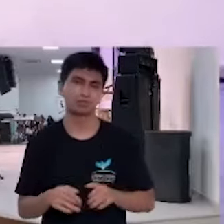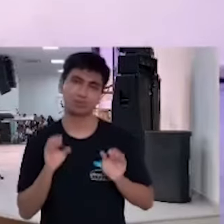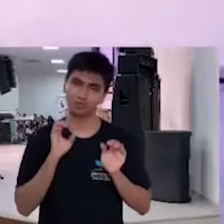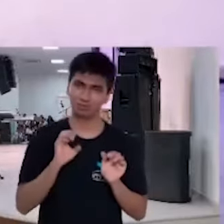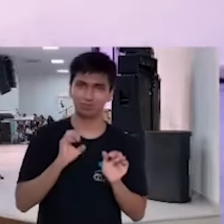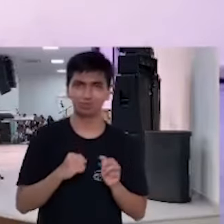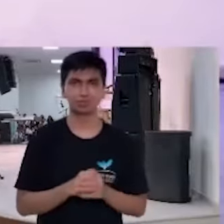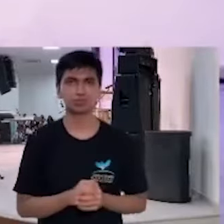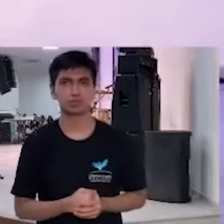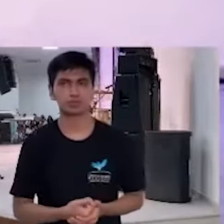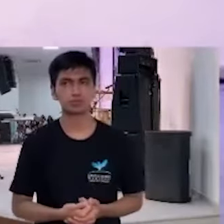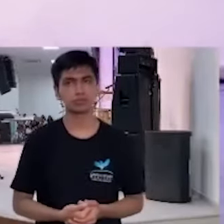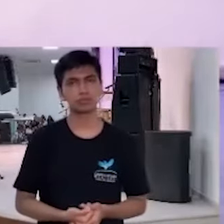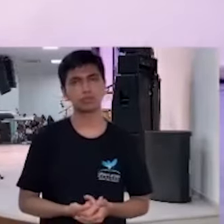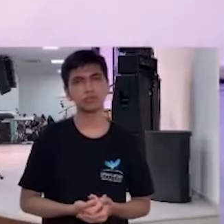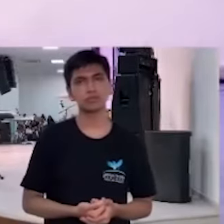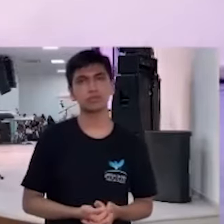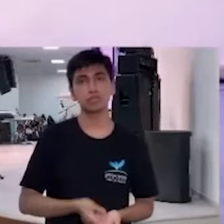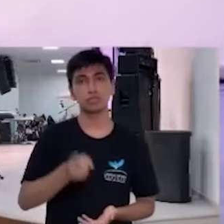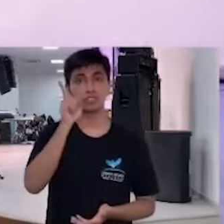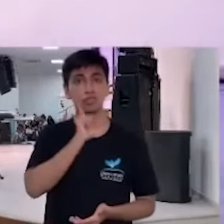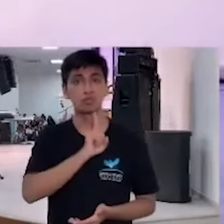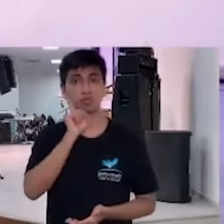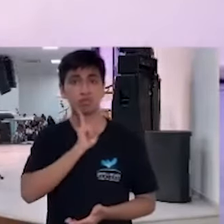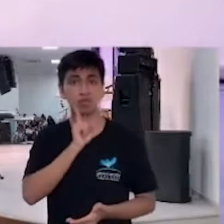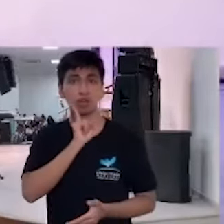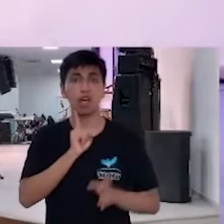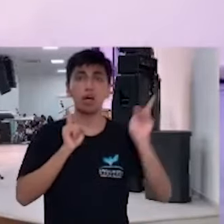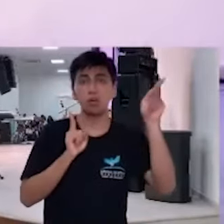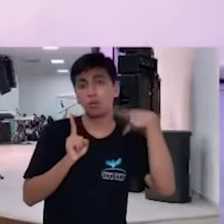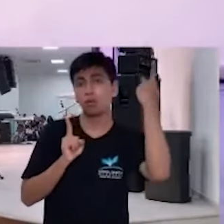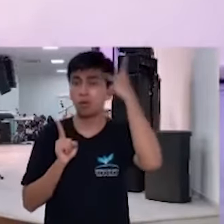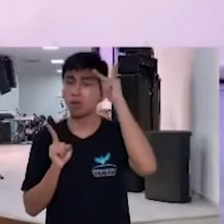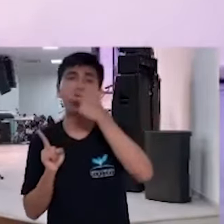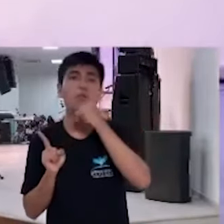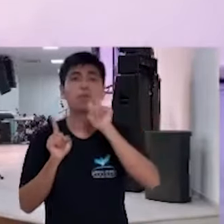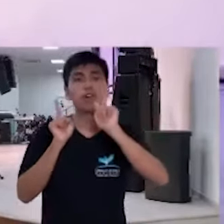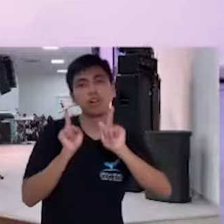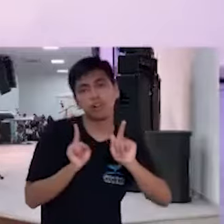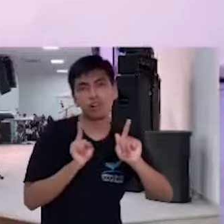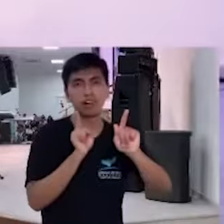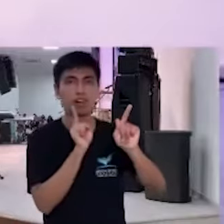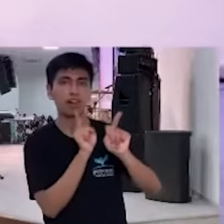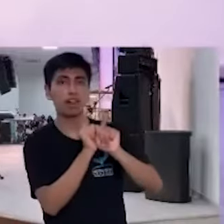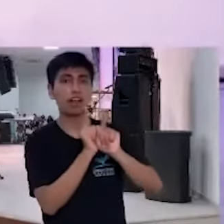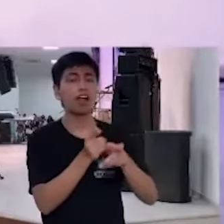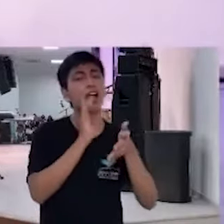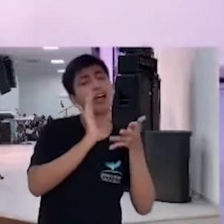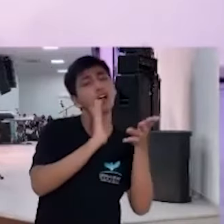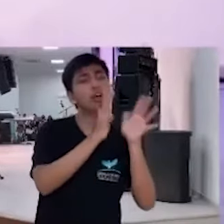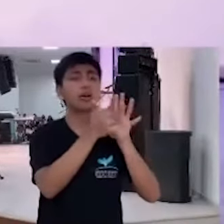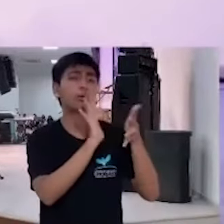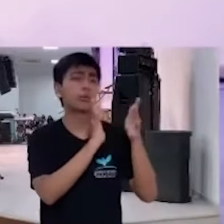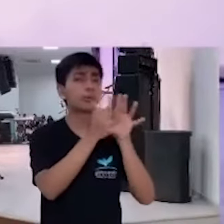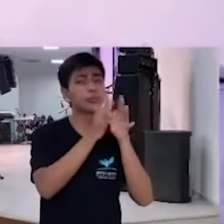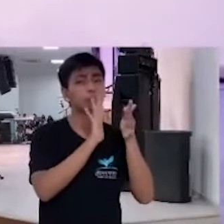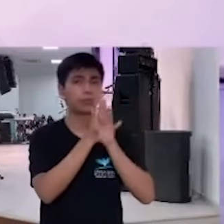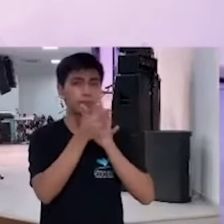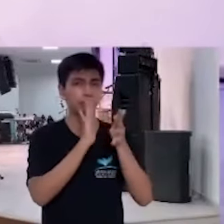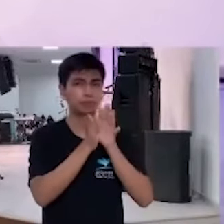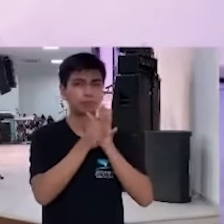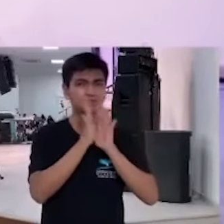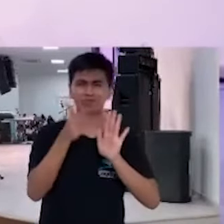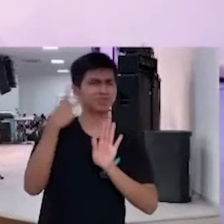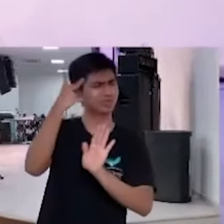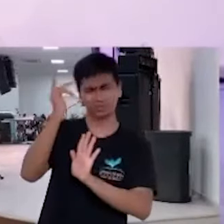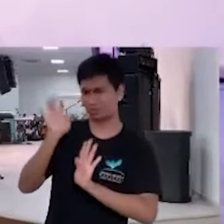Cuando una mujer empieza a hablar de esa manera, a ministrarse con el pastor debe poner un límite y decirle: hermana, perdóname, ¿sabes qué?